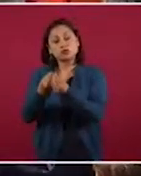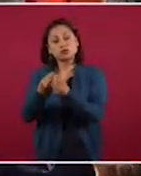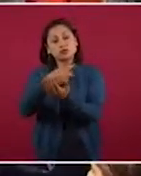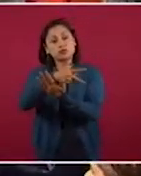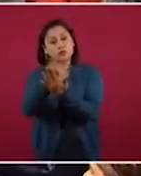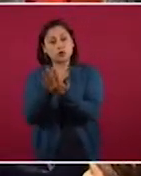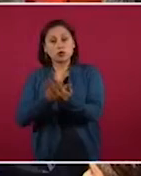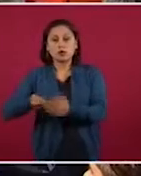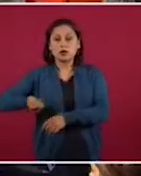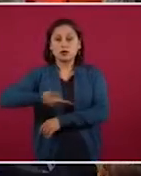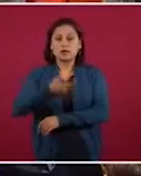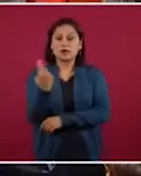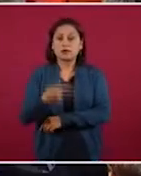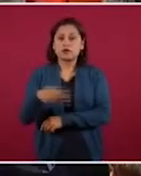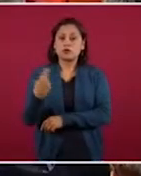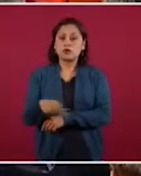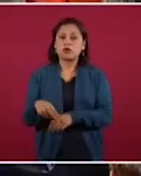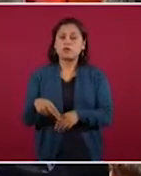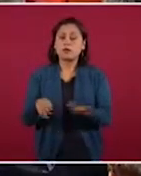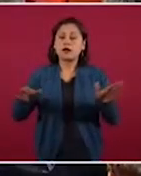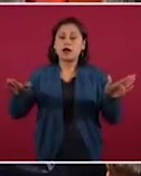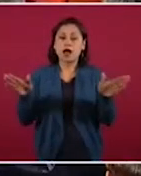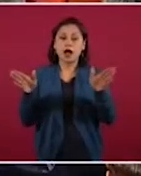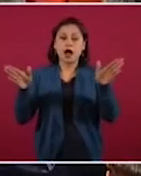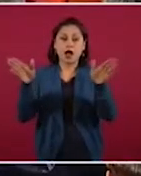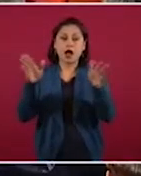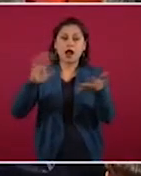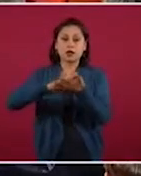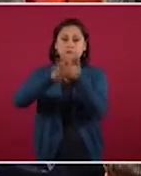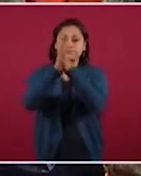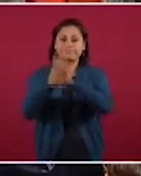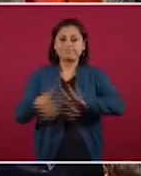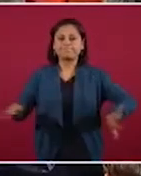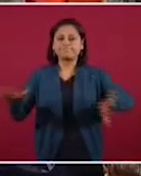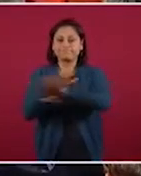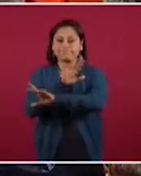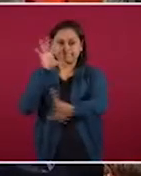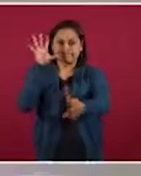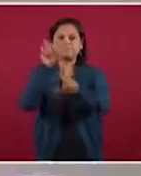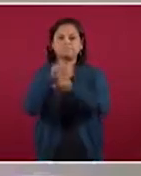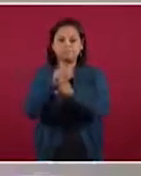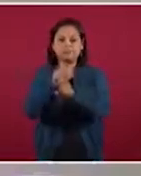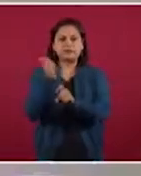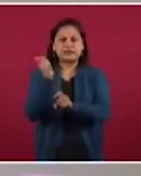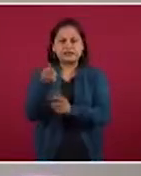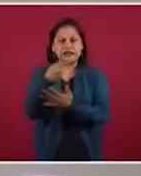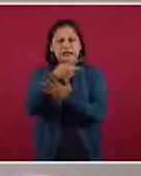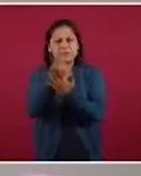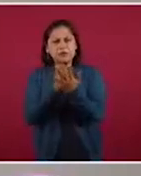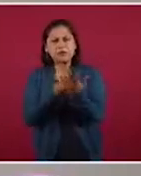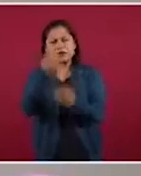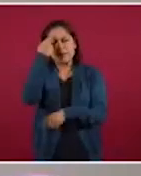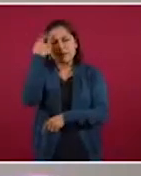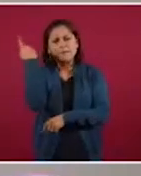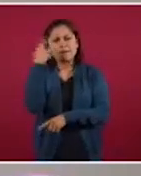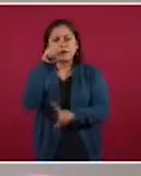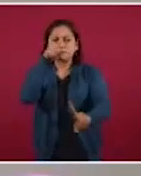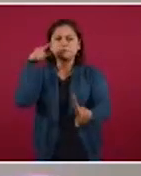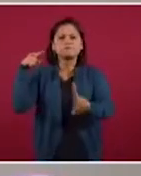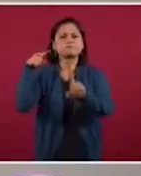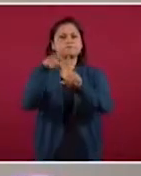Alas por el Cambio, que busca sumar esfuerzos también para prevenir los hechos de violencia de